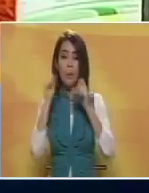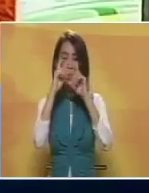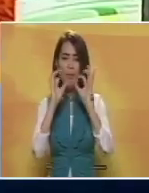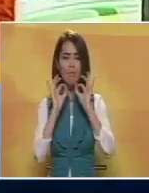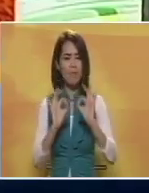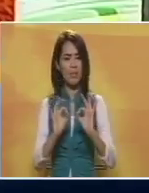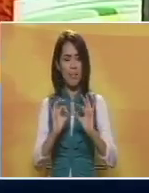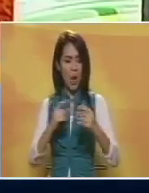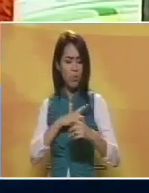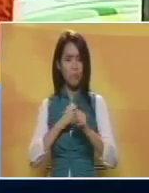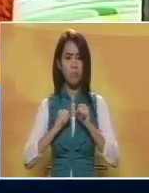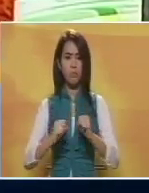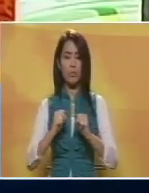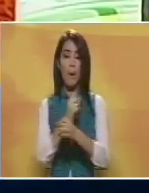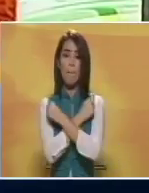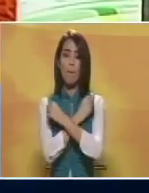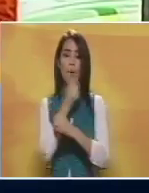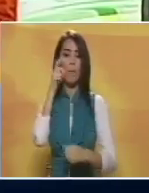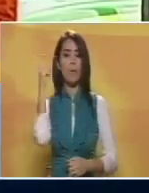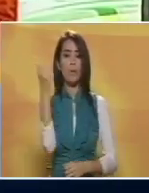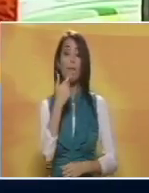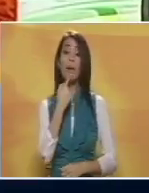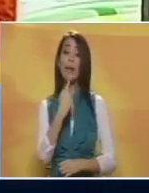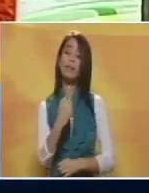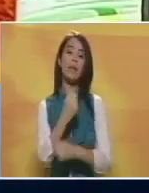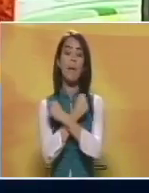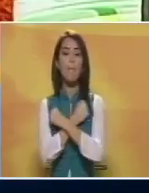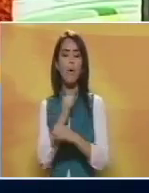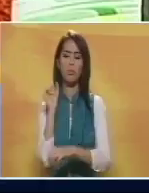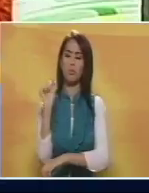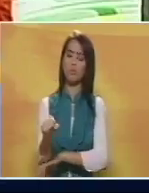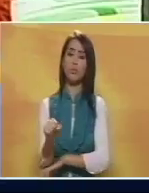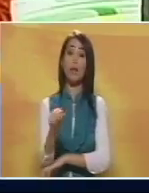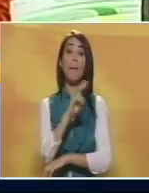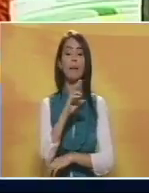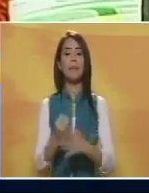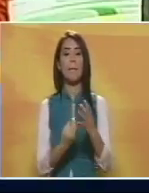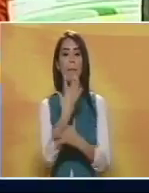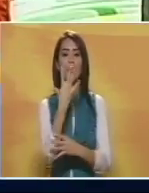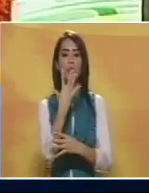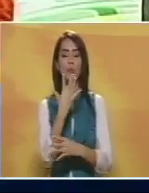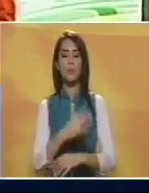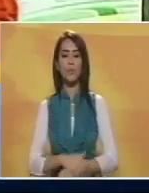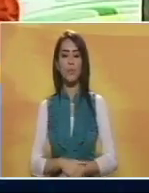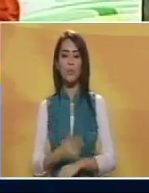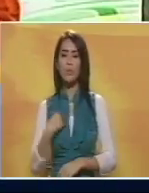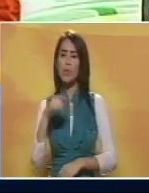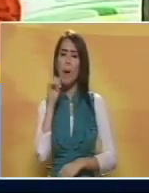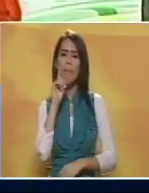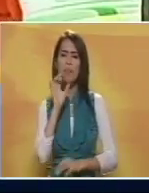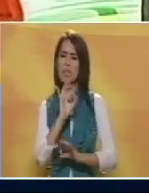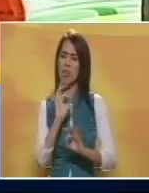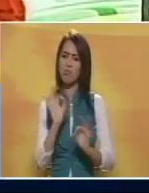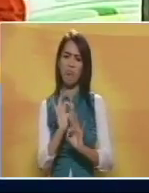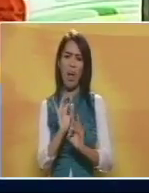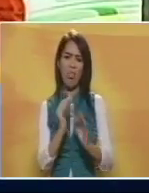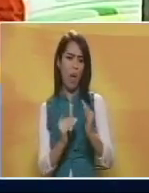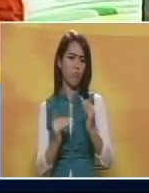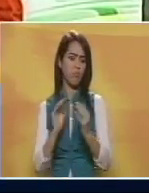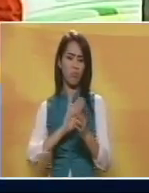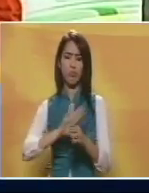amor del pueblo y para decir, el amor vencerá el 20 de mayo, por encima de las mentiras, la